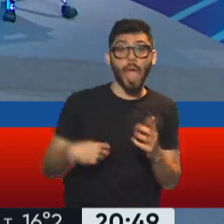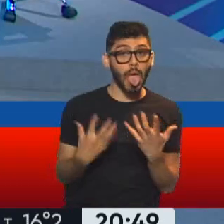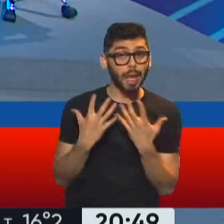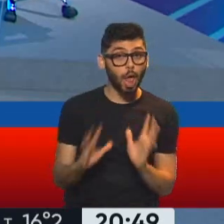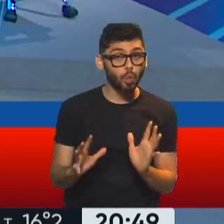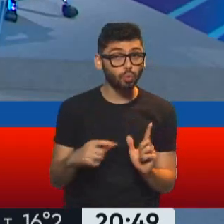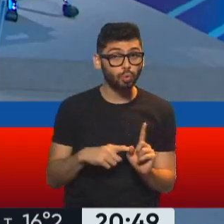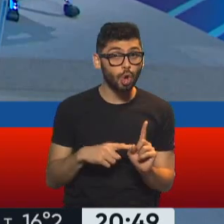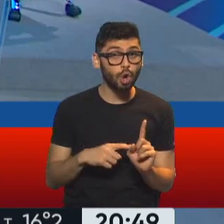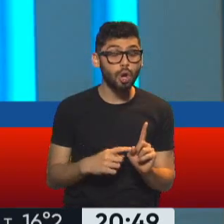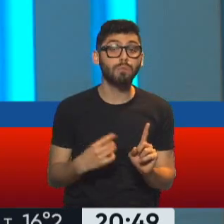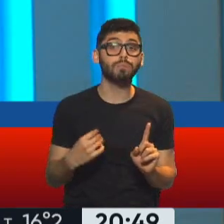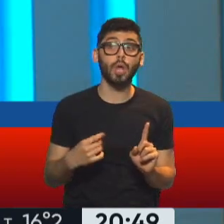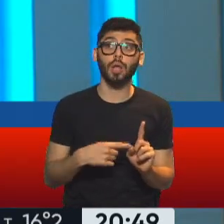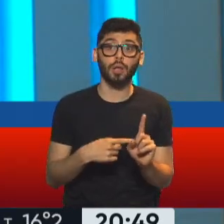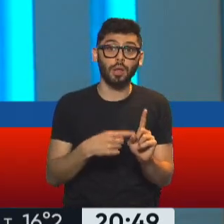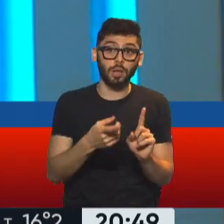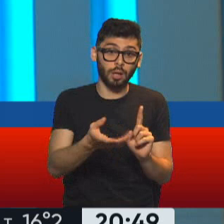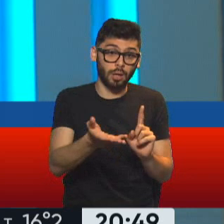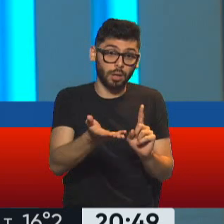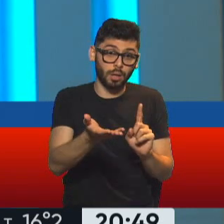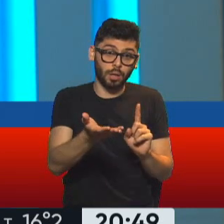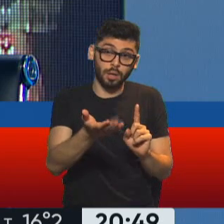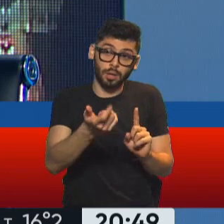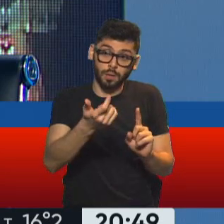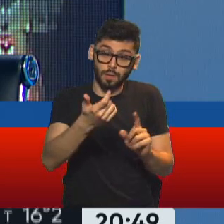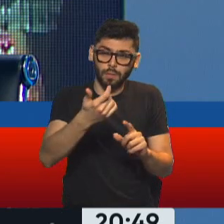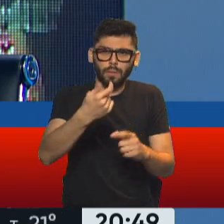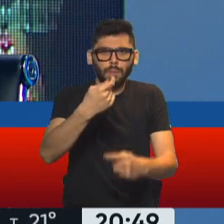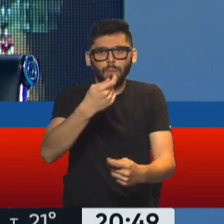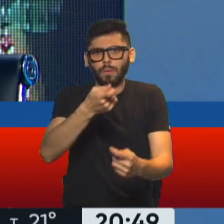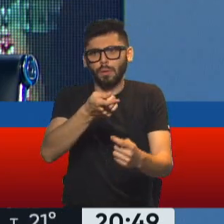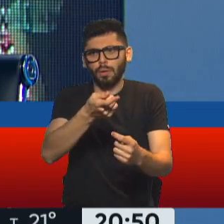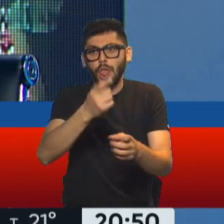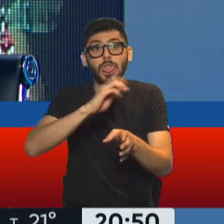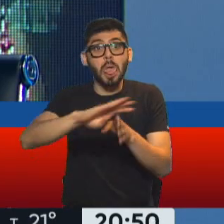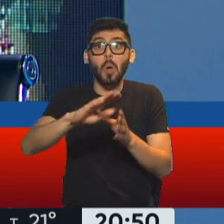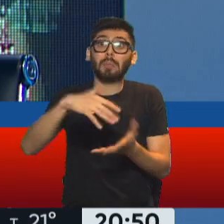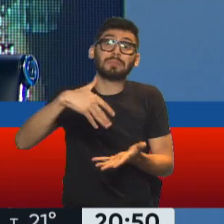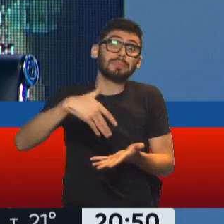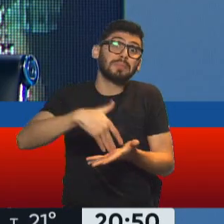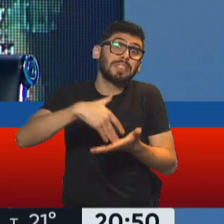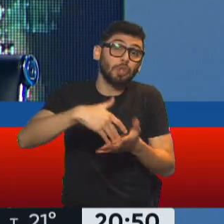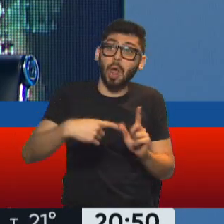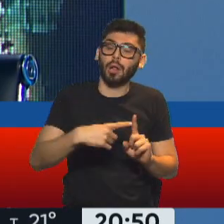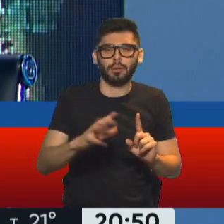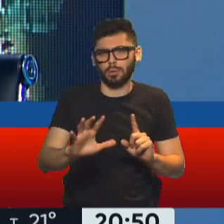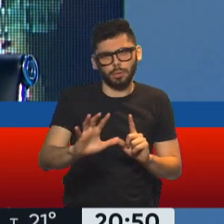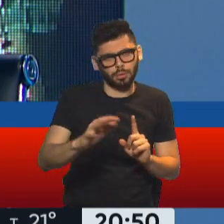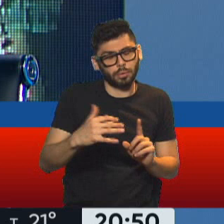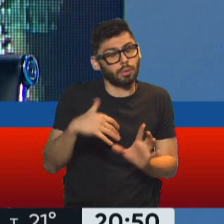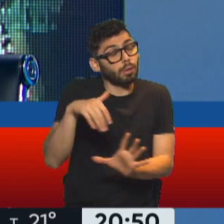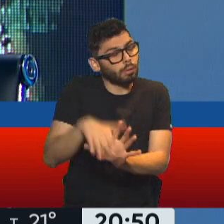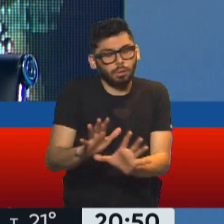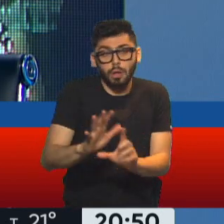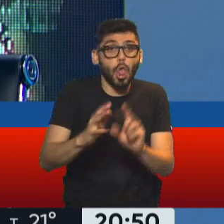cumplir con esta millonaria deuda, y la verdad es que hay detrás